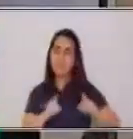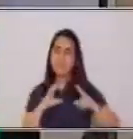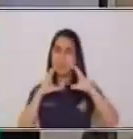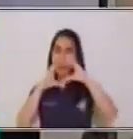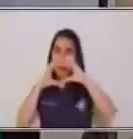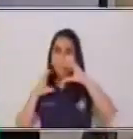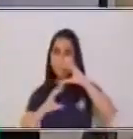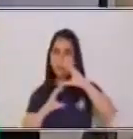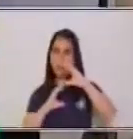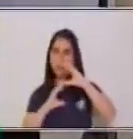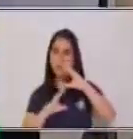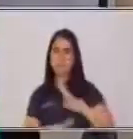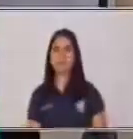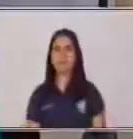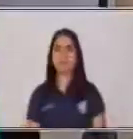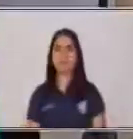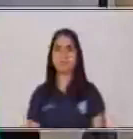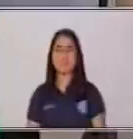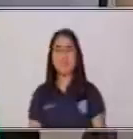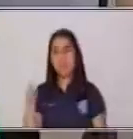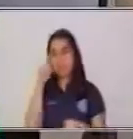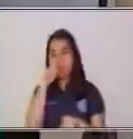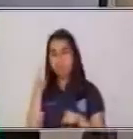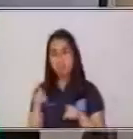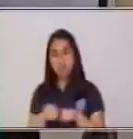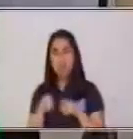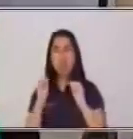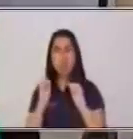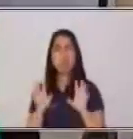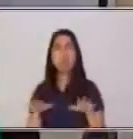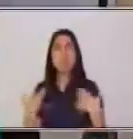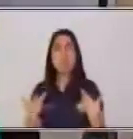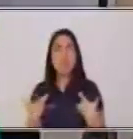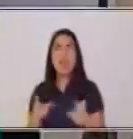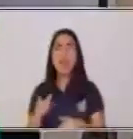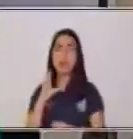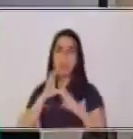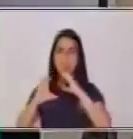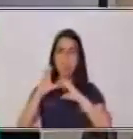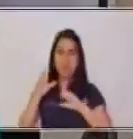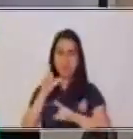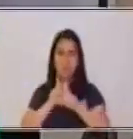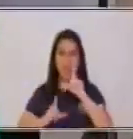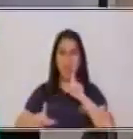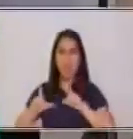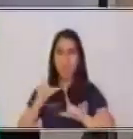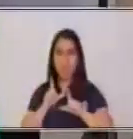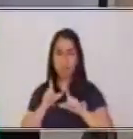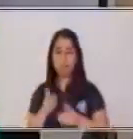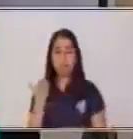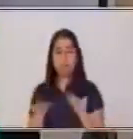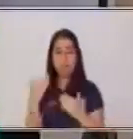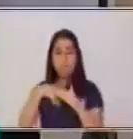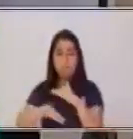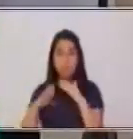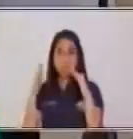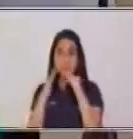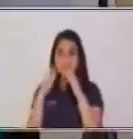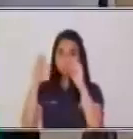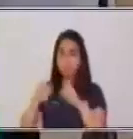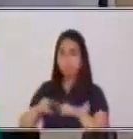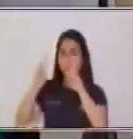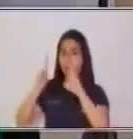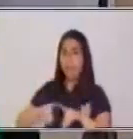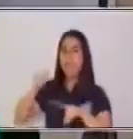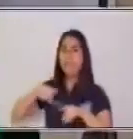Es del área de comunicación y lenguaje para quinto bachillerato. Si en casa hay alguna persona con discapacidad, este tema les ayudará